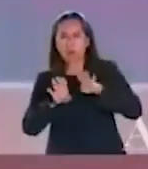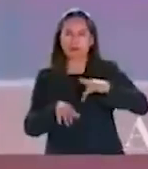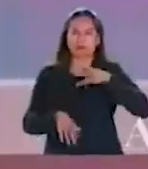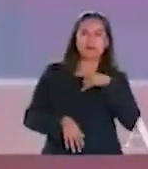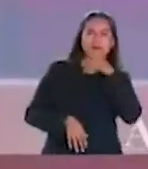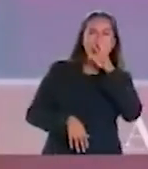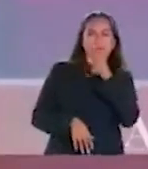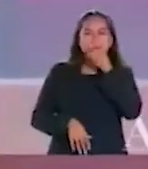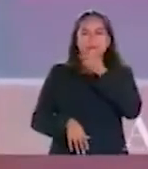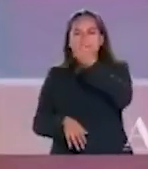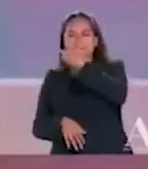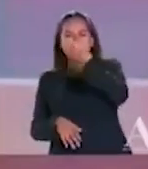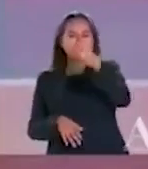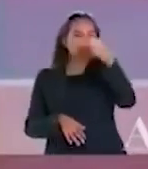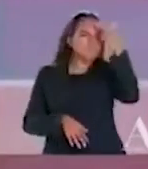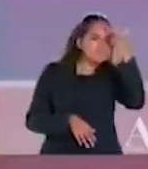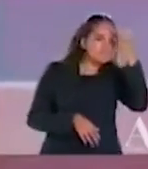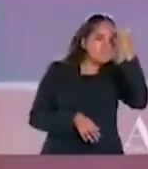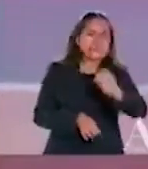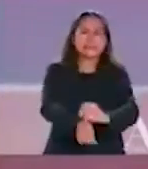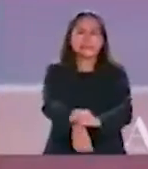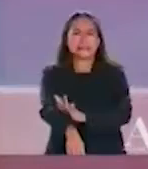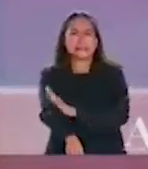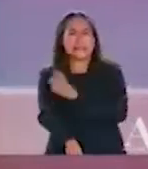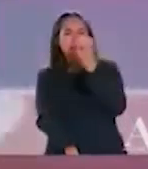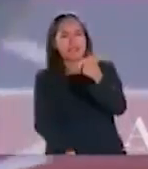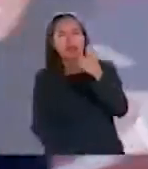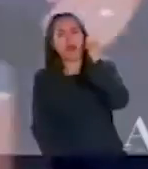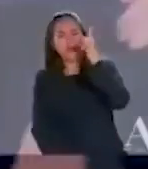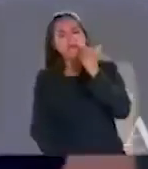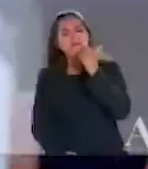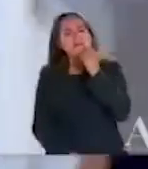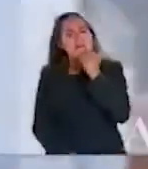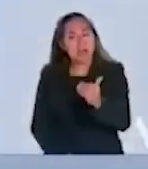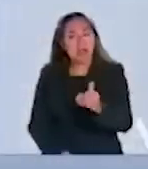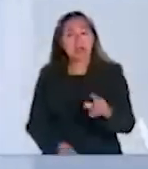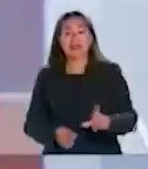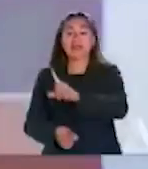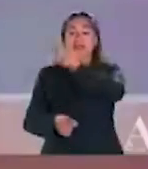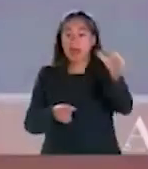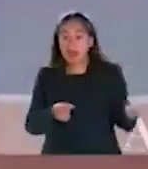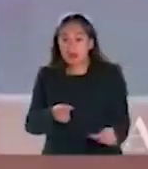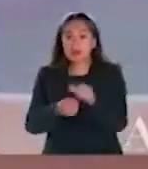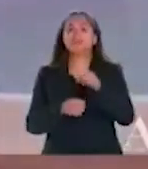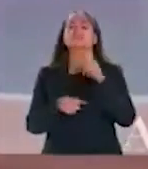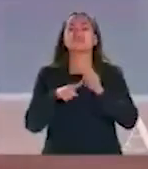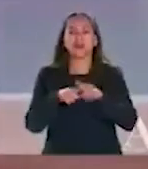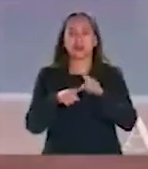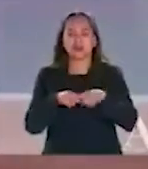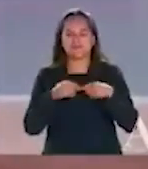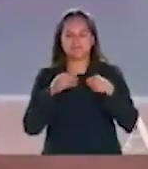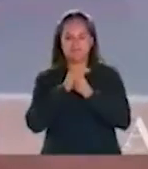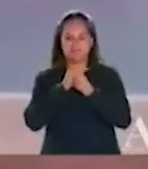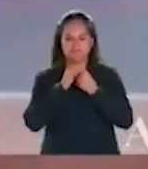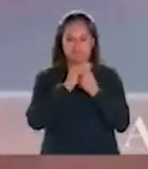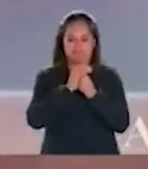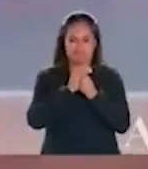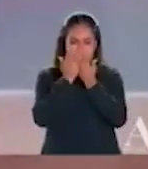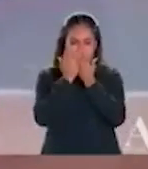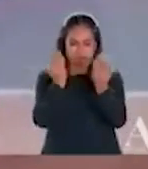visión para transformar nuestro país con orden y rumbo implica que como presidente asegurar a los mexicanos un verdadero estado de derecho